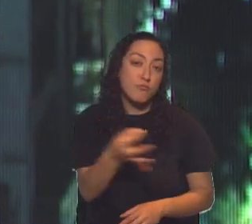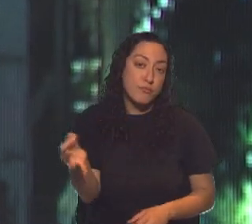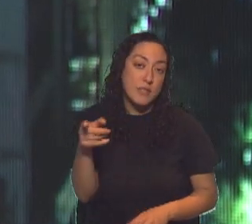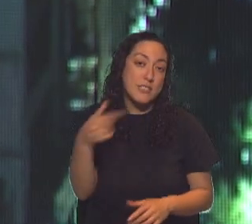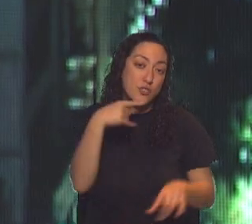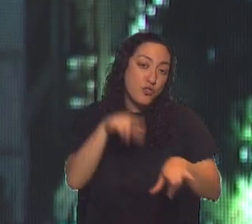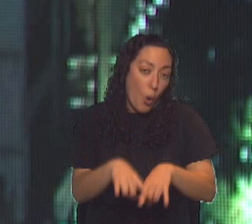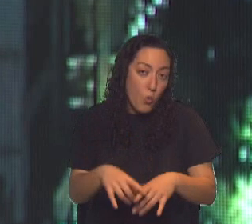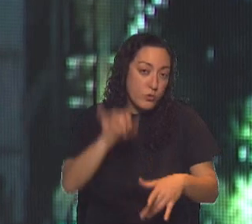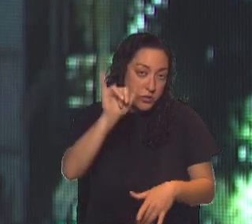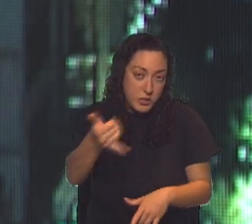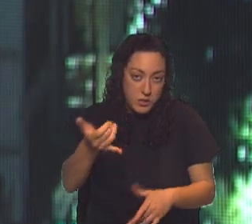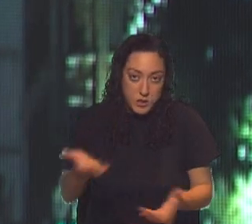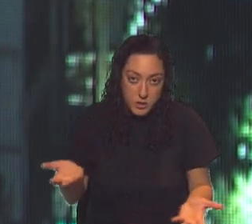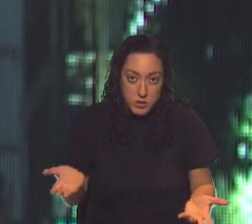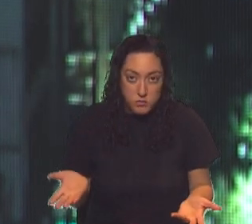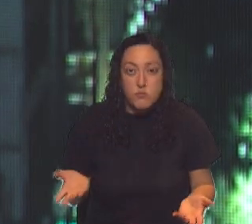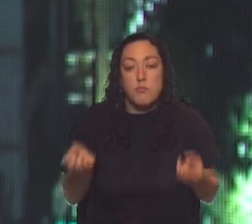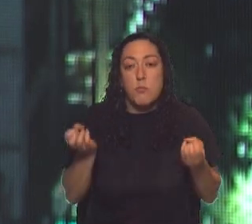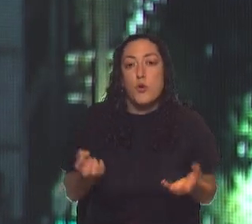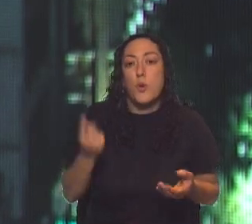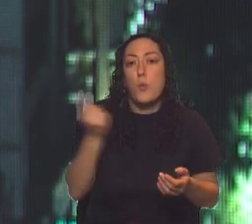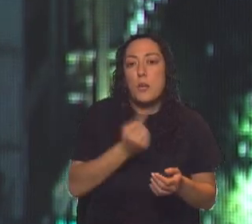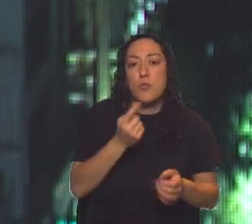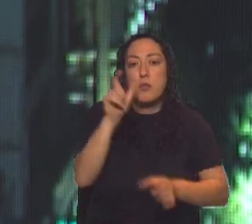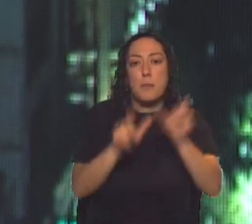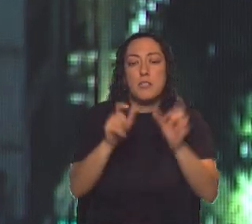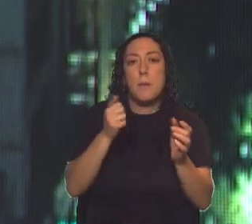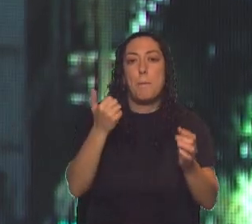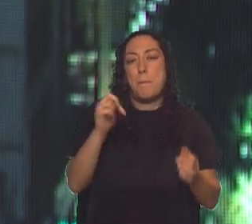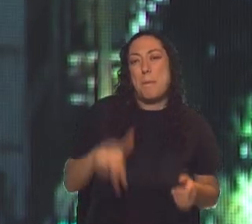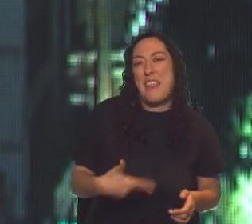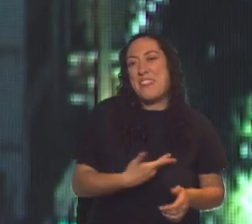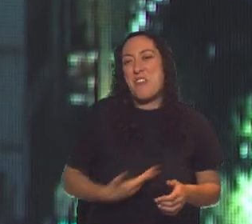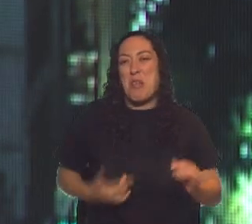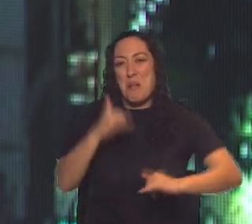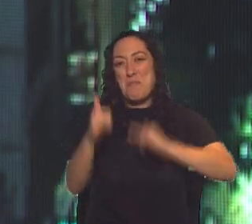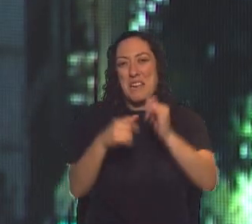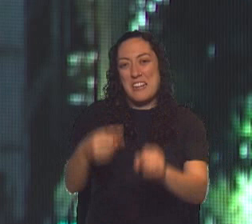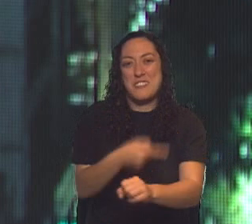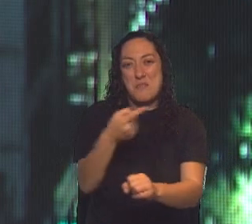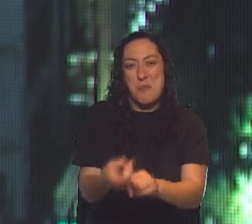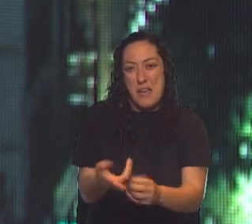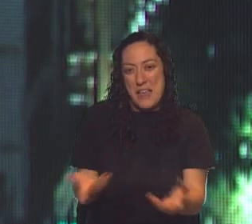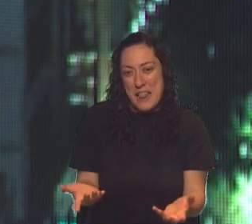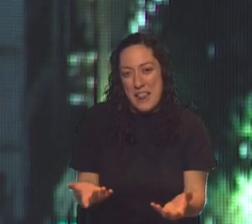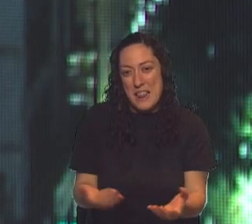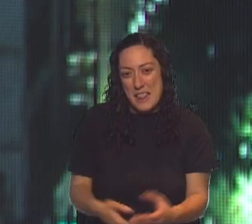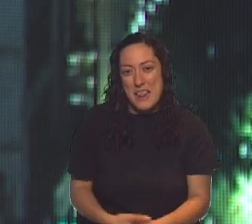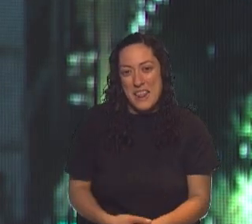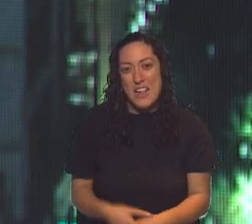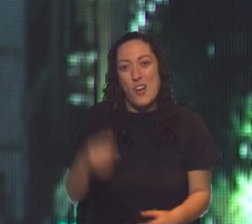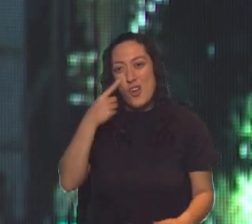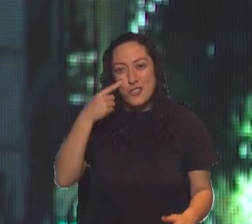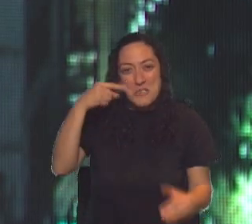un show es un porque en un minuto Nadie puede explicar un plan de gobierno Nadie puede decir ni siquiera se lo puede conocer bien